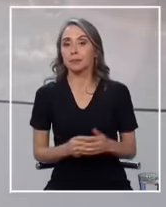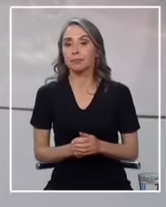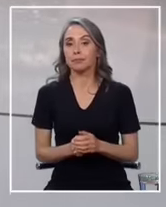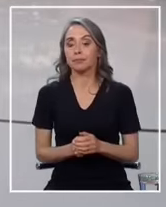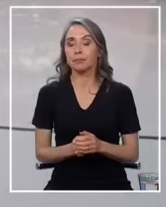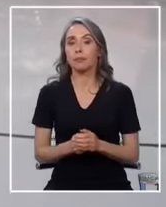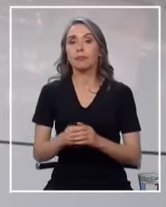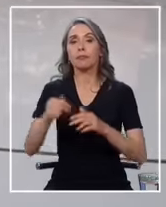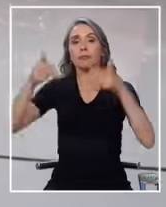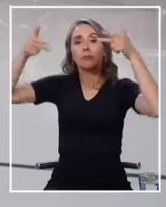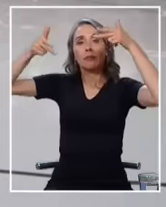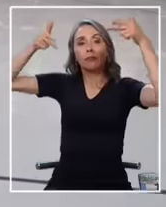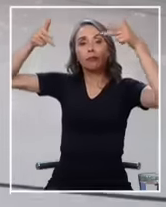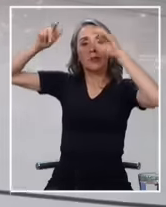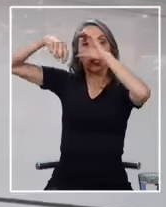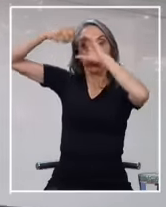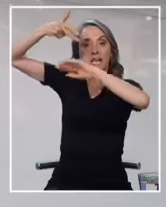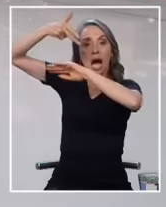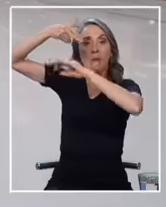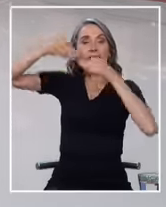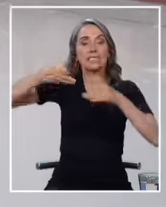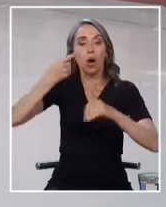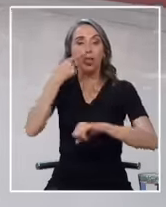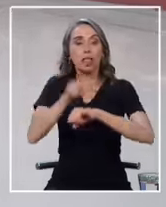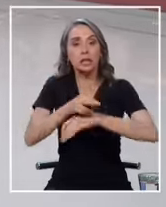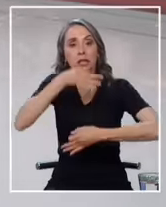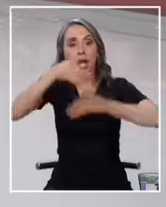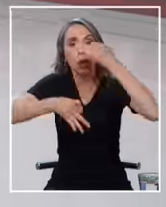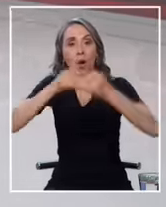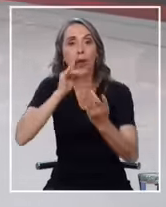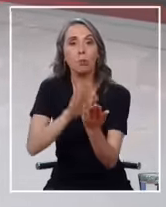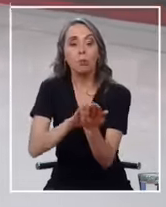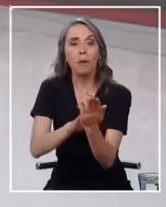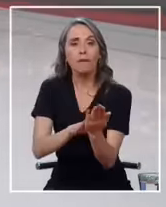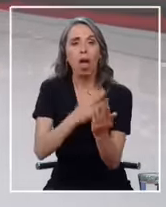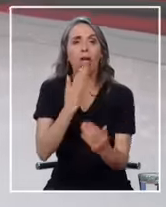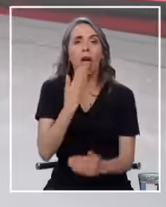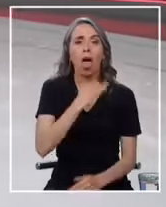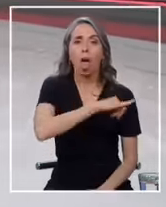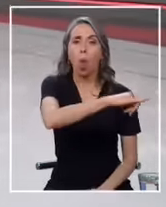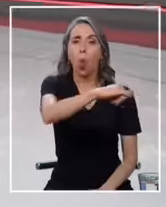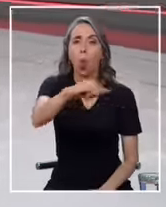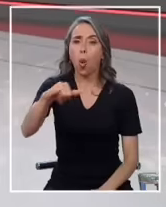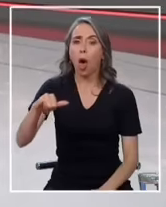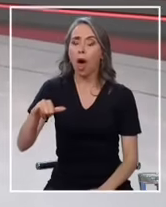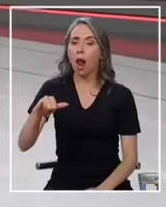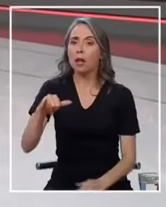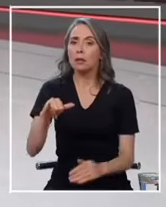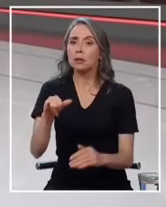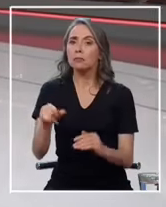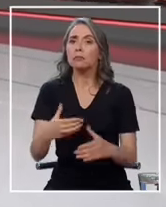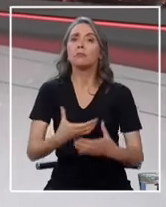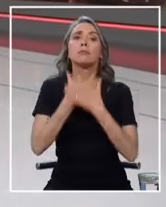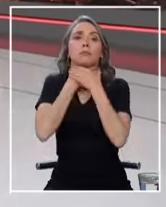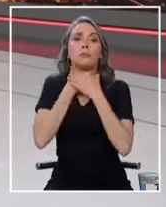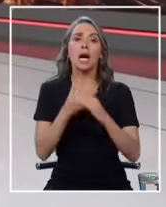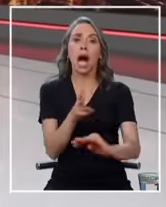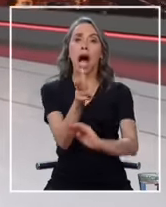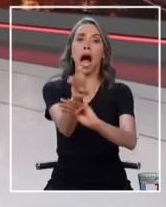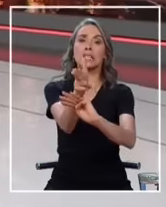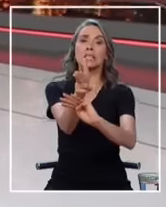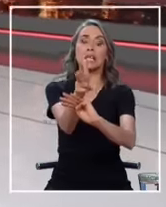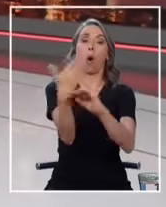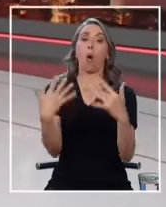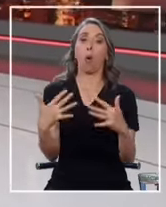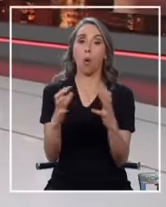Cámaras de seguridad y testigos dejaron en evidencia un denominador común en una serie de asaltos